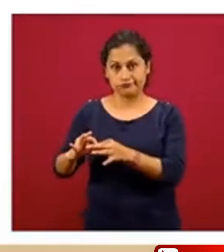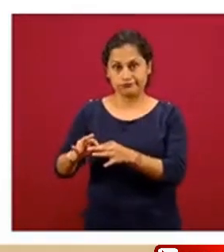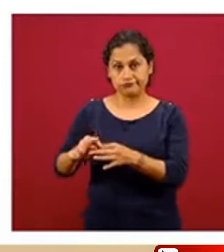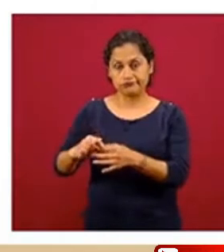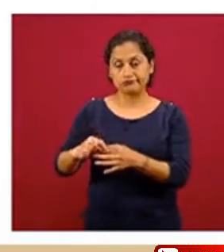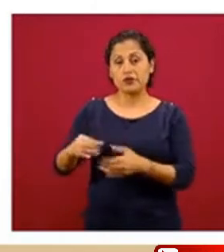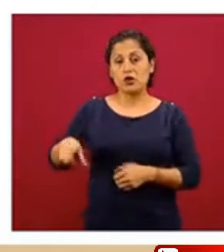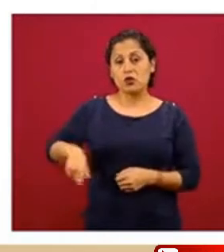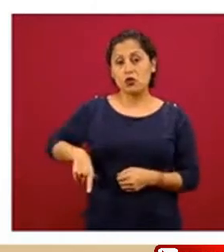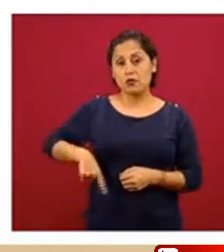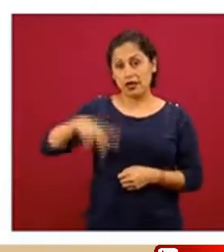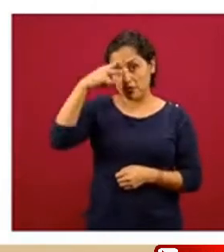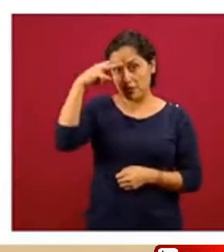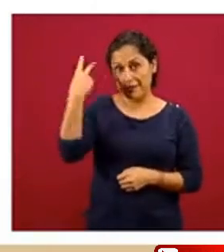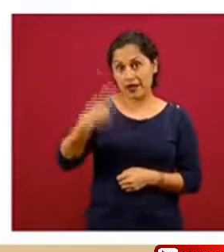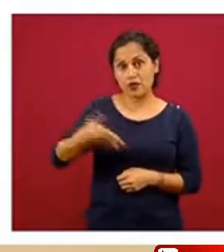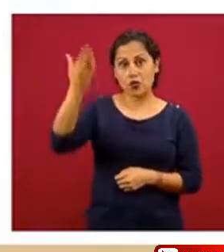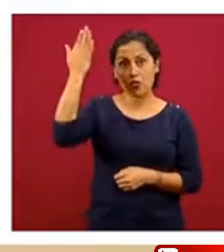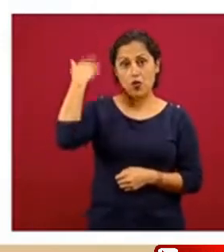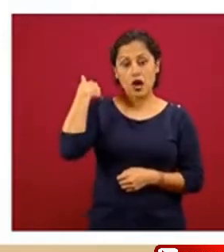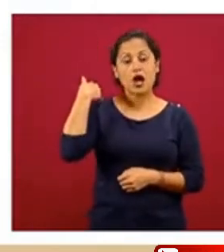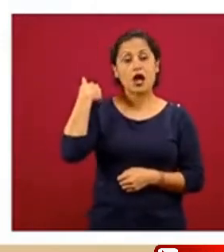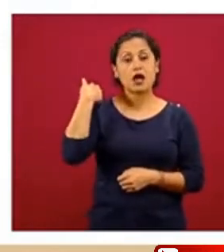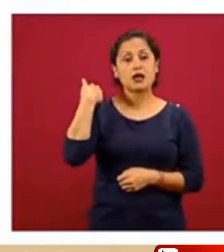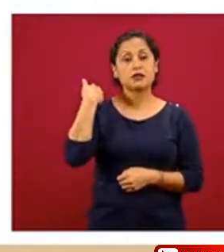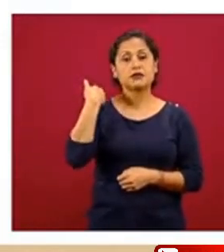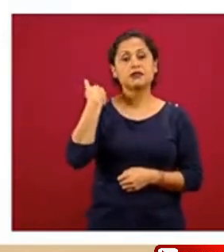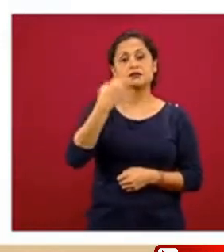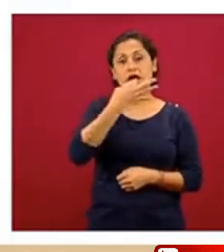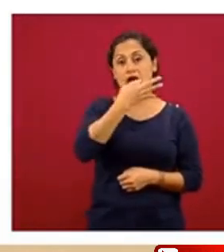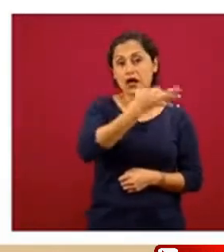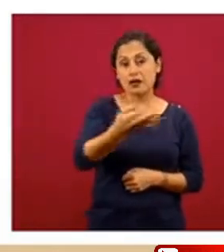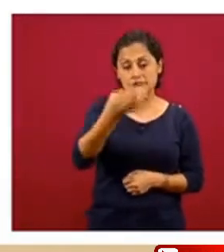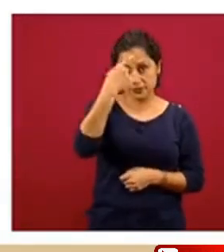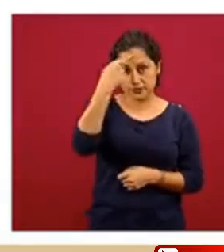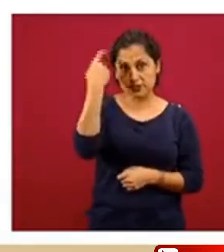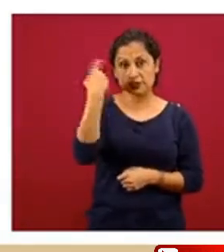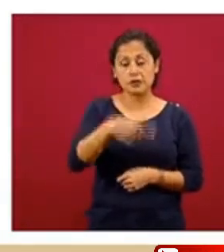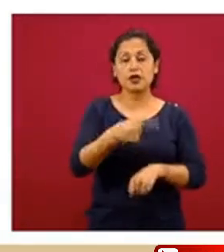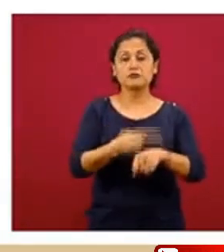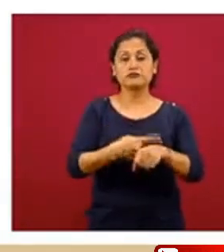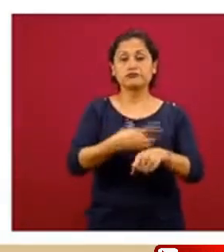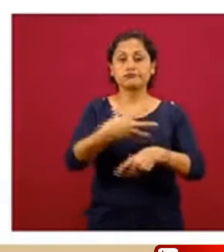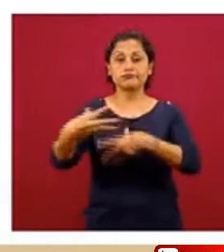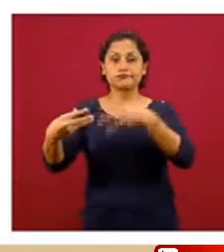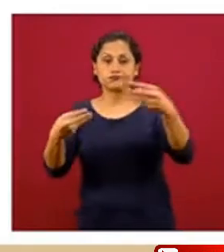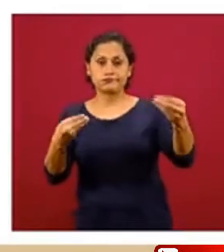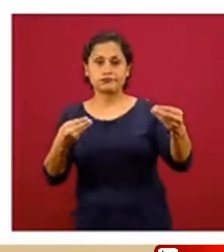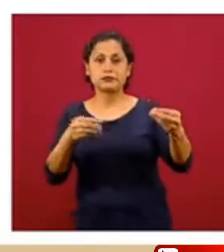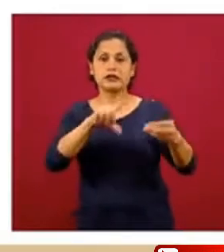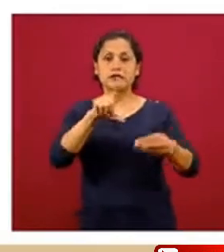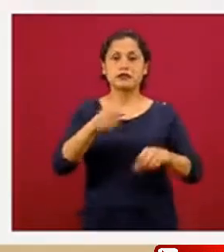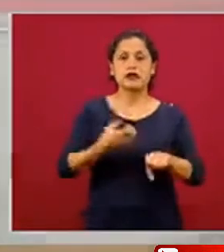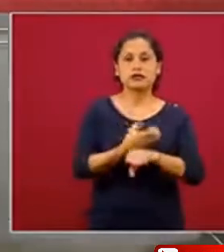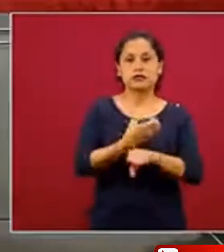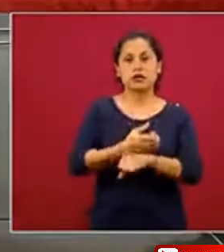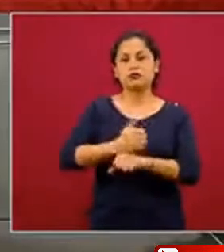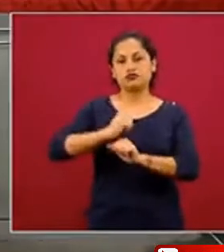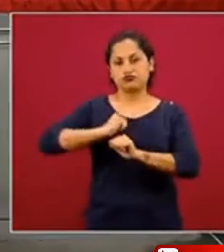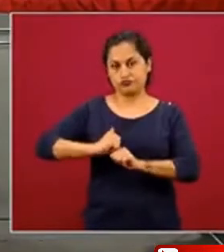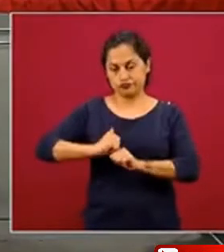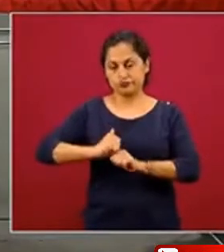dispuso desde el inicio como necesarias para lograr el control epidémico. Y aquí quiero hacer un recordatorio que lo